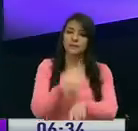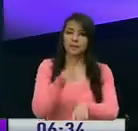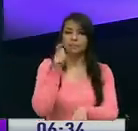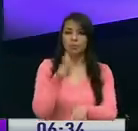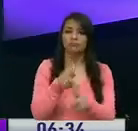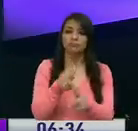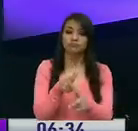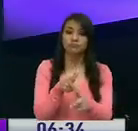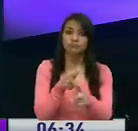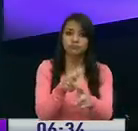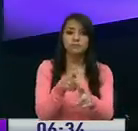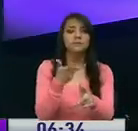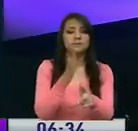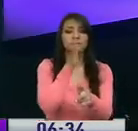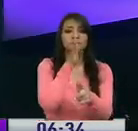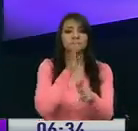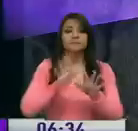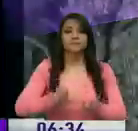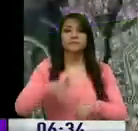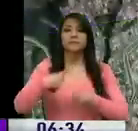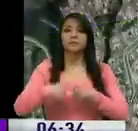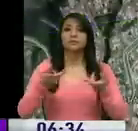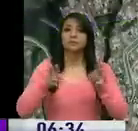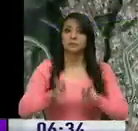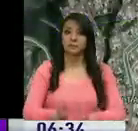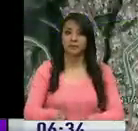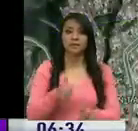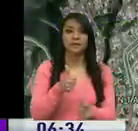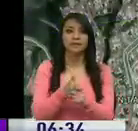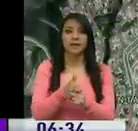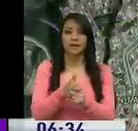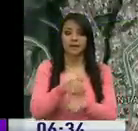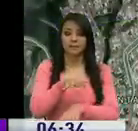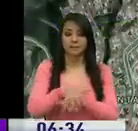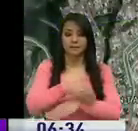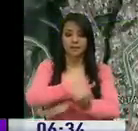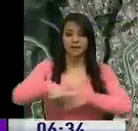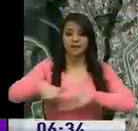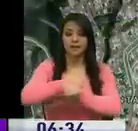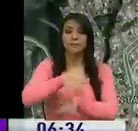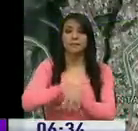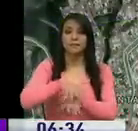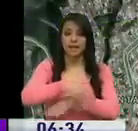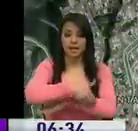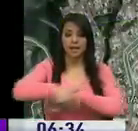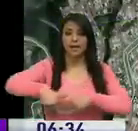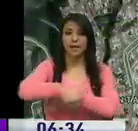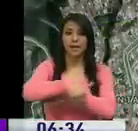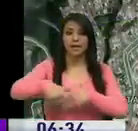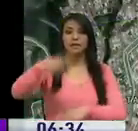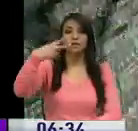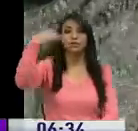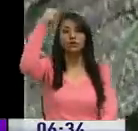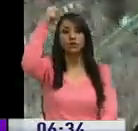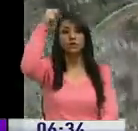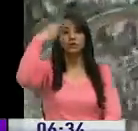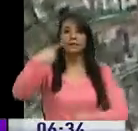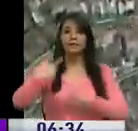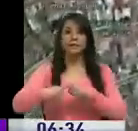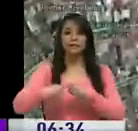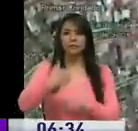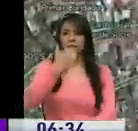trancones que ya tenemos en la ciudad de Quito cerca de machala o sea de la calle machala avenida machala en el norte de la ciudad estamos